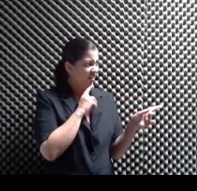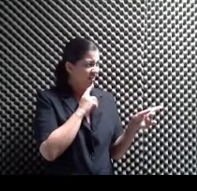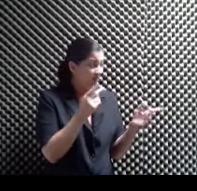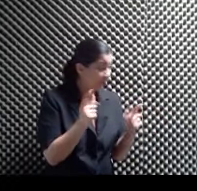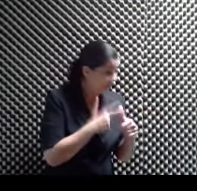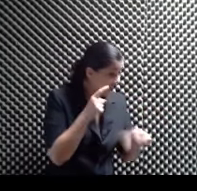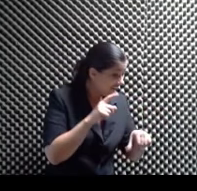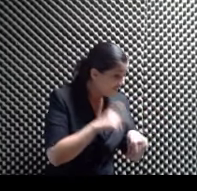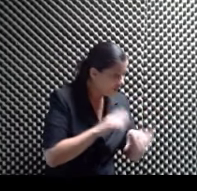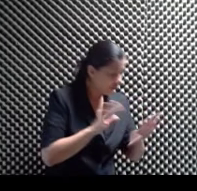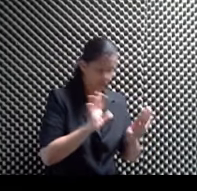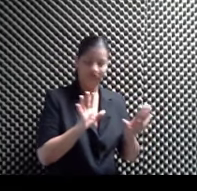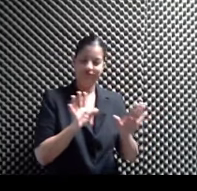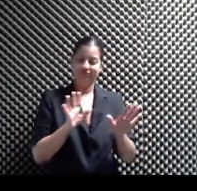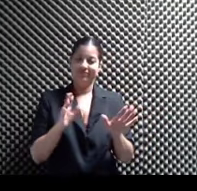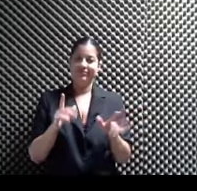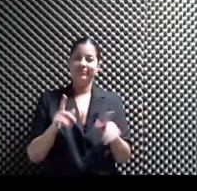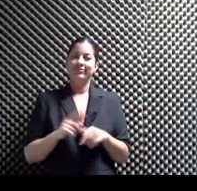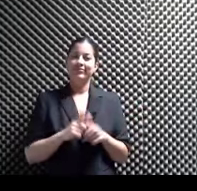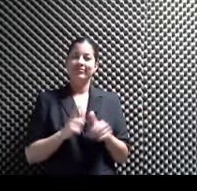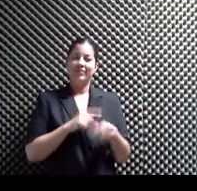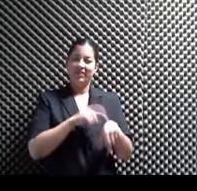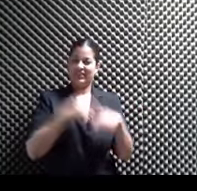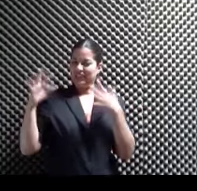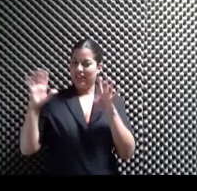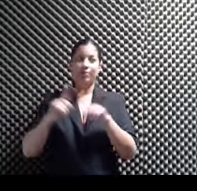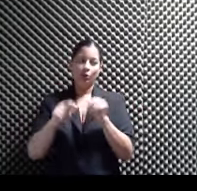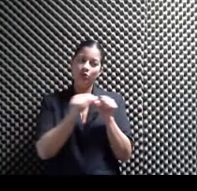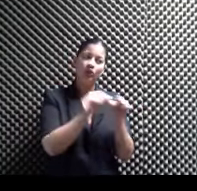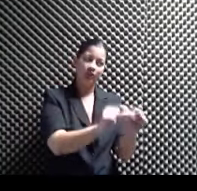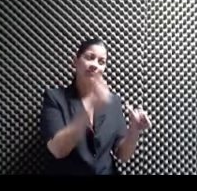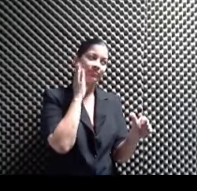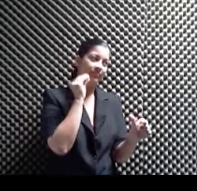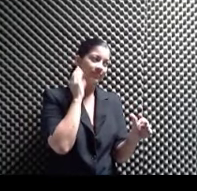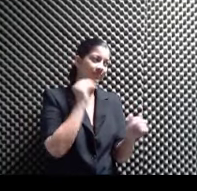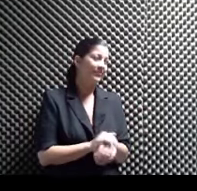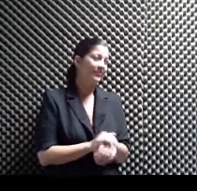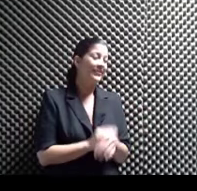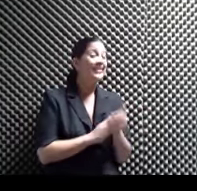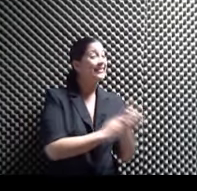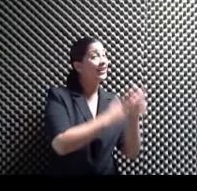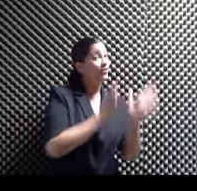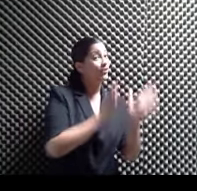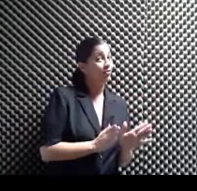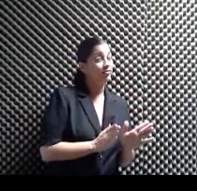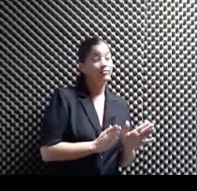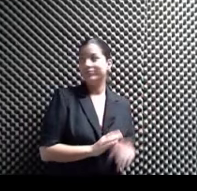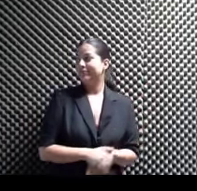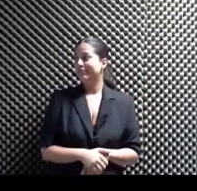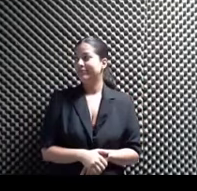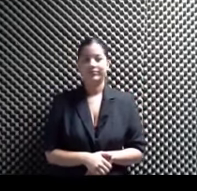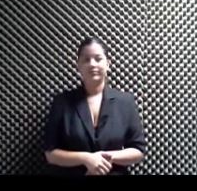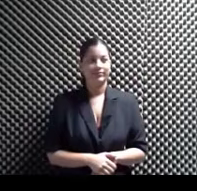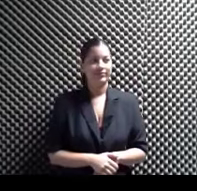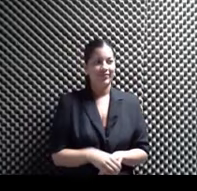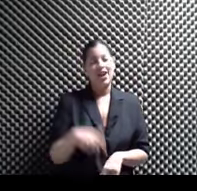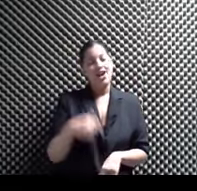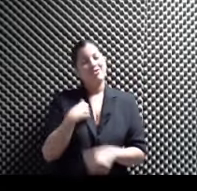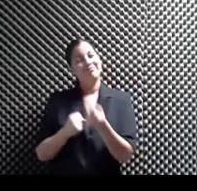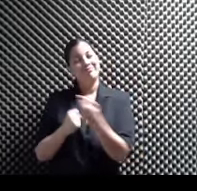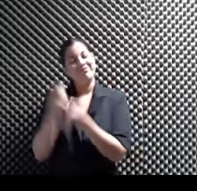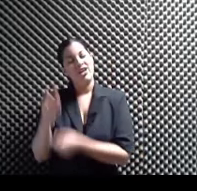estrenando Como director Es que antes Antes No, pues yo Estoy solidario Con el compañero A